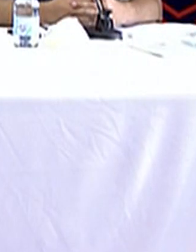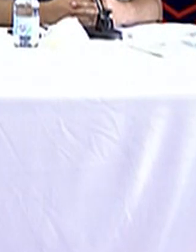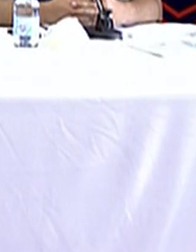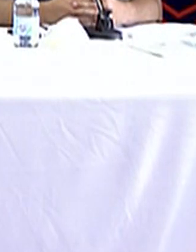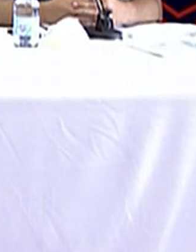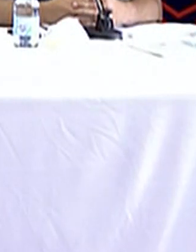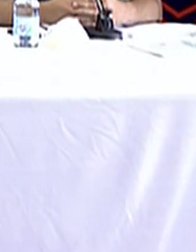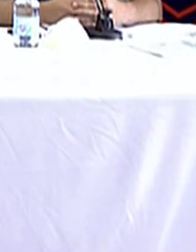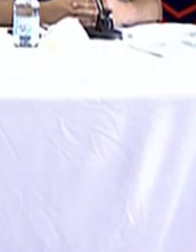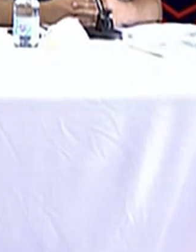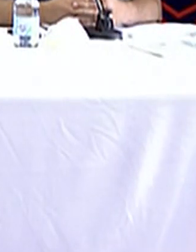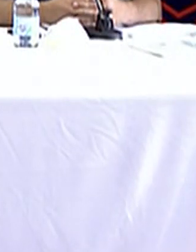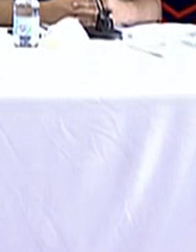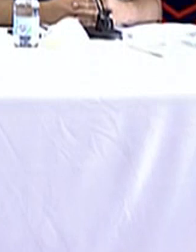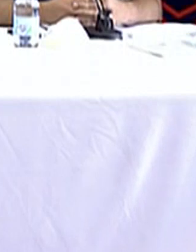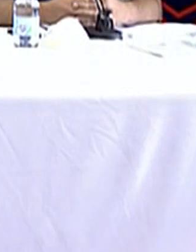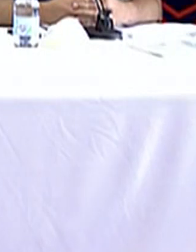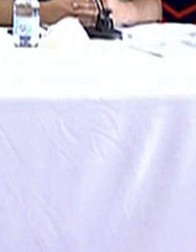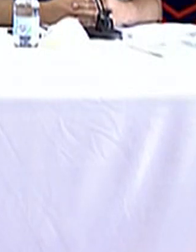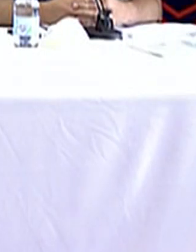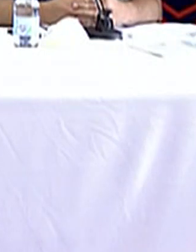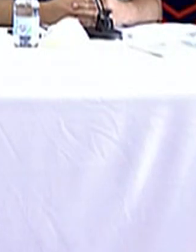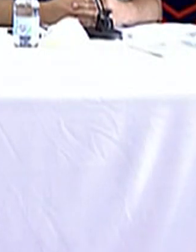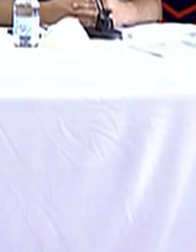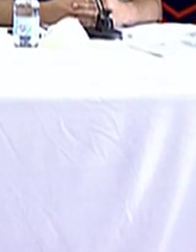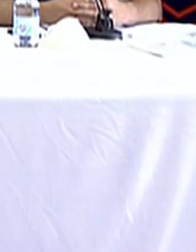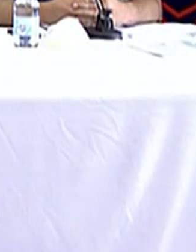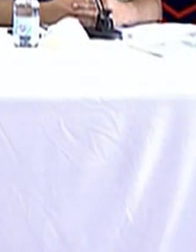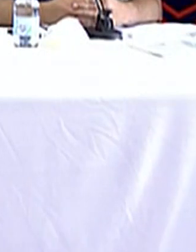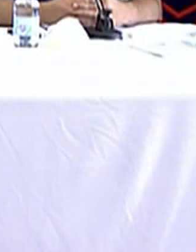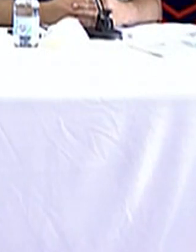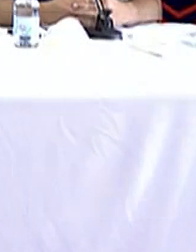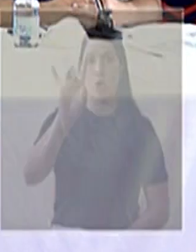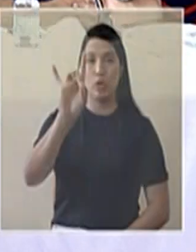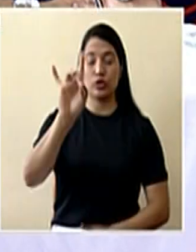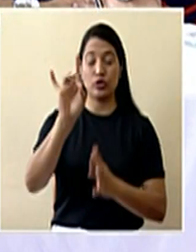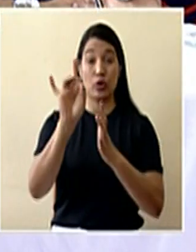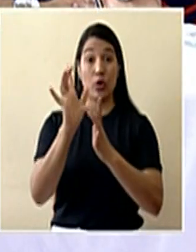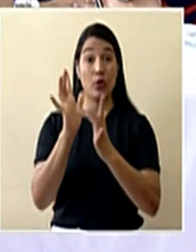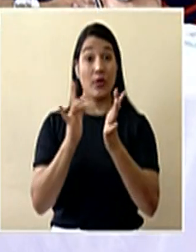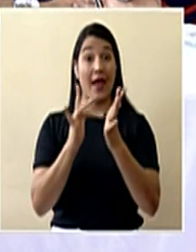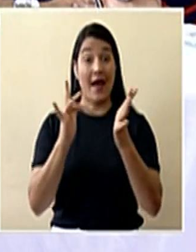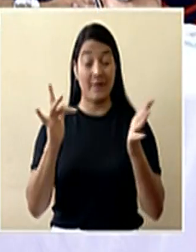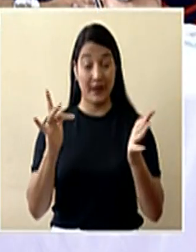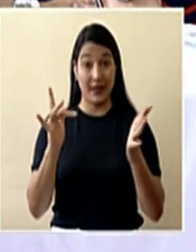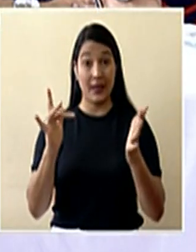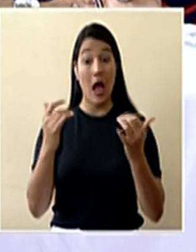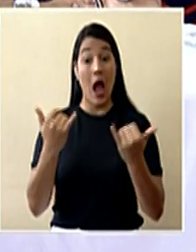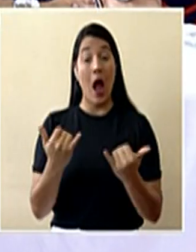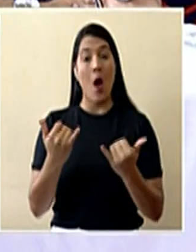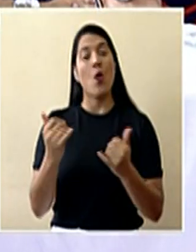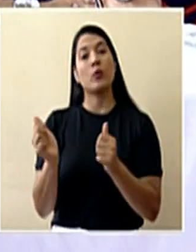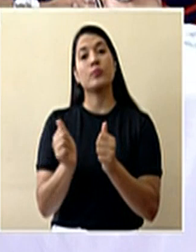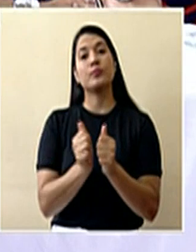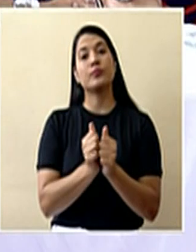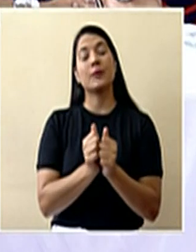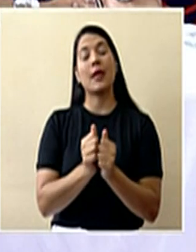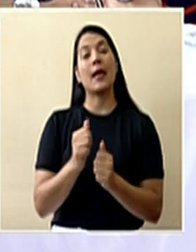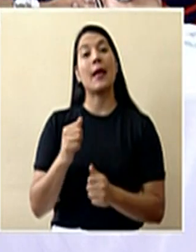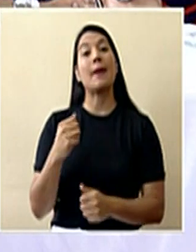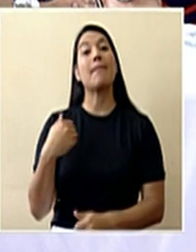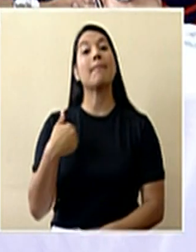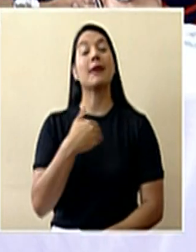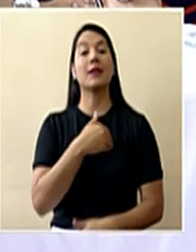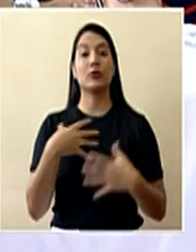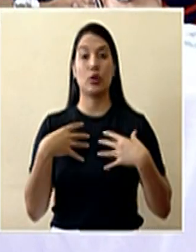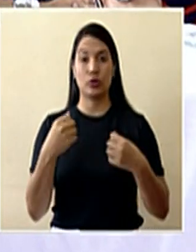Buenas y bienvenidos a esta conferencia de prensa de hoy, miércoles 8 de abril. Nos acompañan el ministro de Salud, doctor Daniel